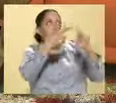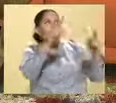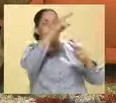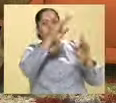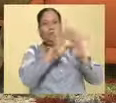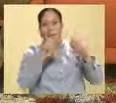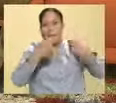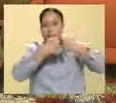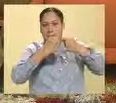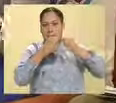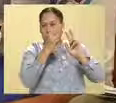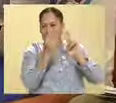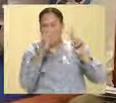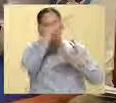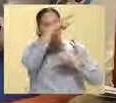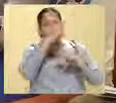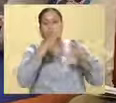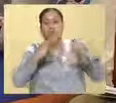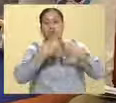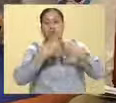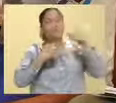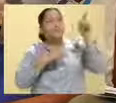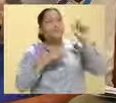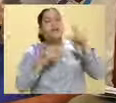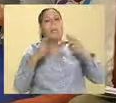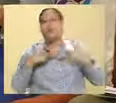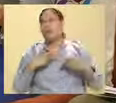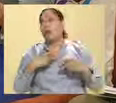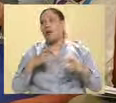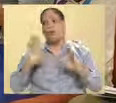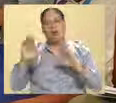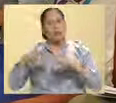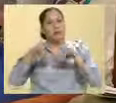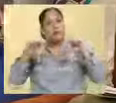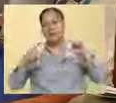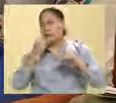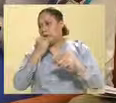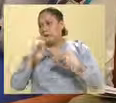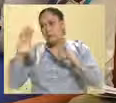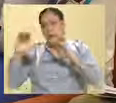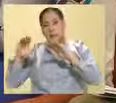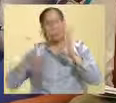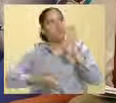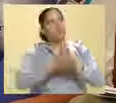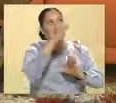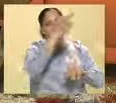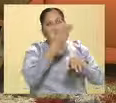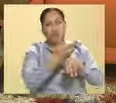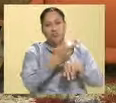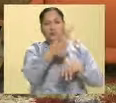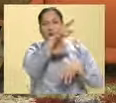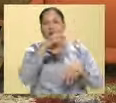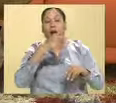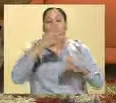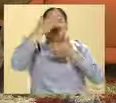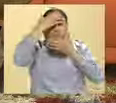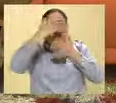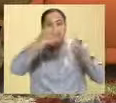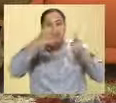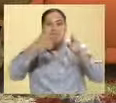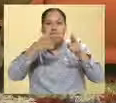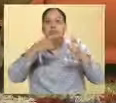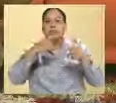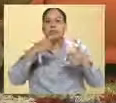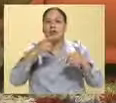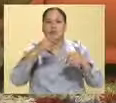es nuestro vecino del norte, sí, pues por eso se van las personas, aunque desafortunadamente con tantas mafias que ya hay en la